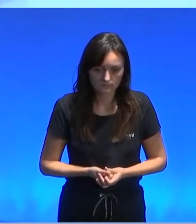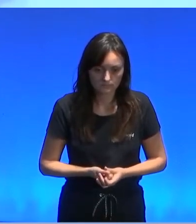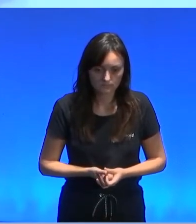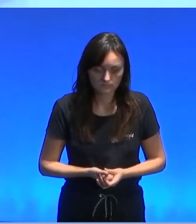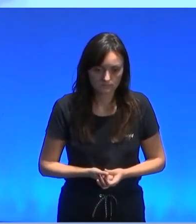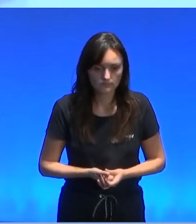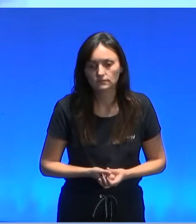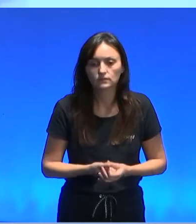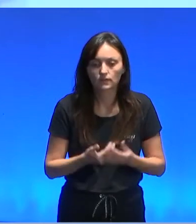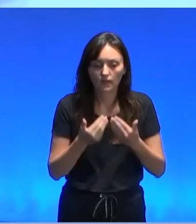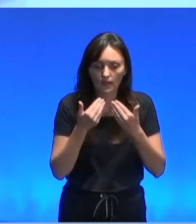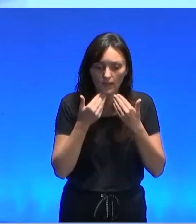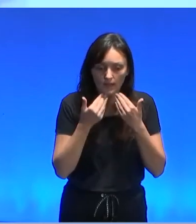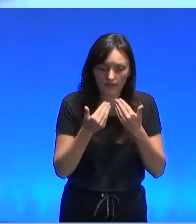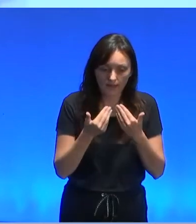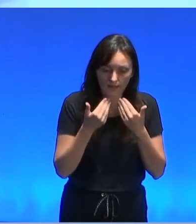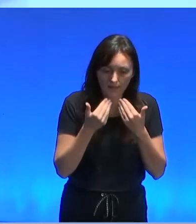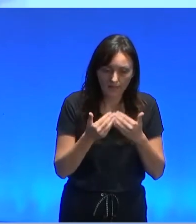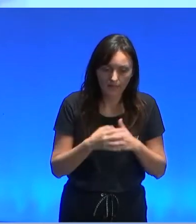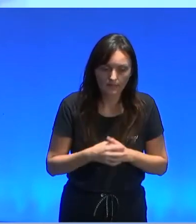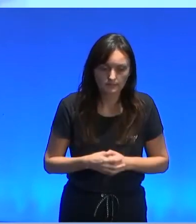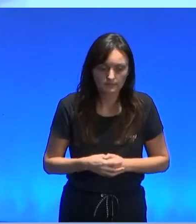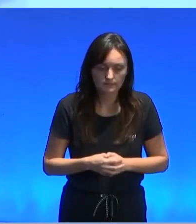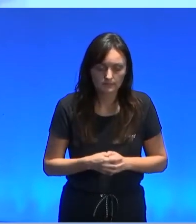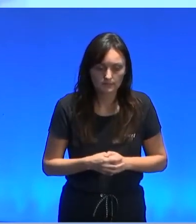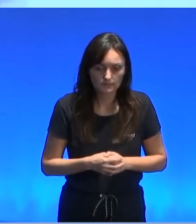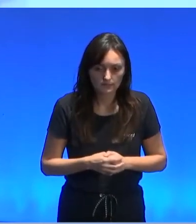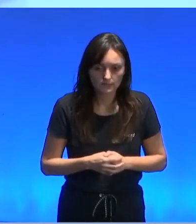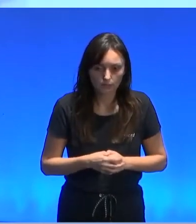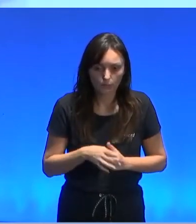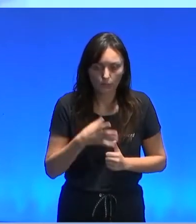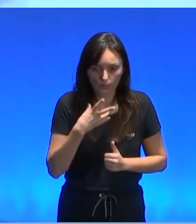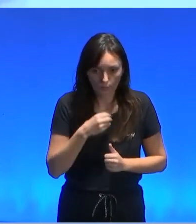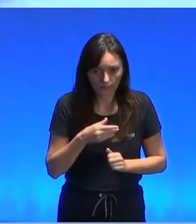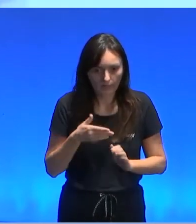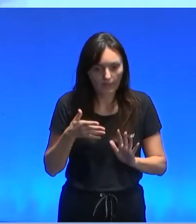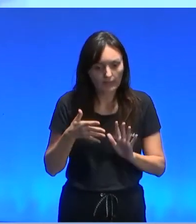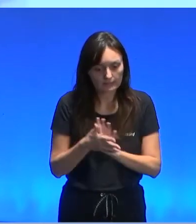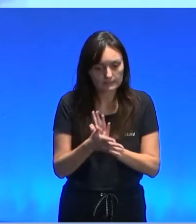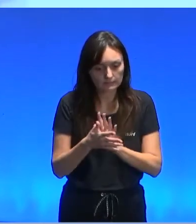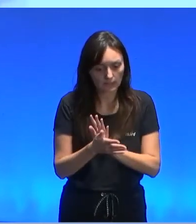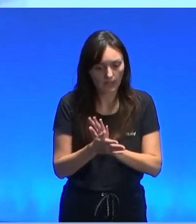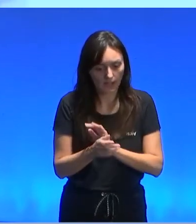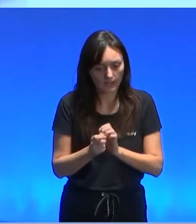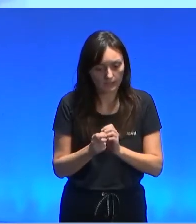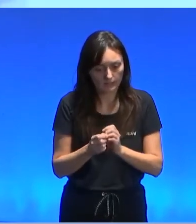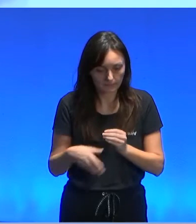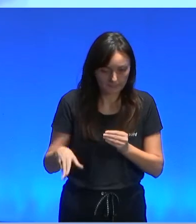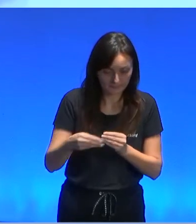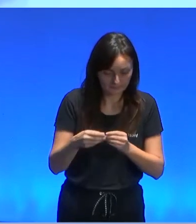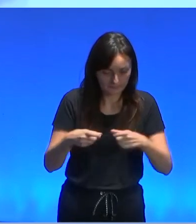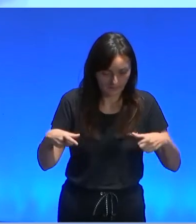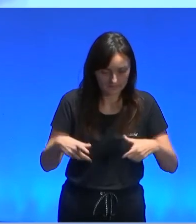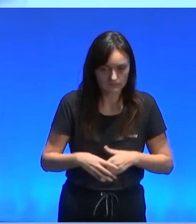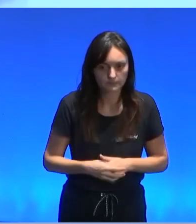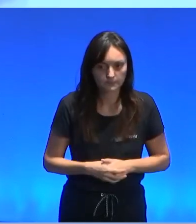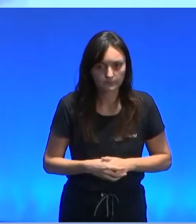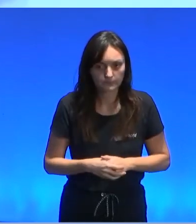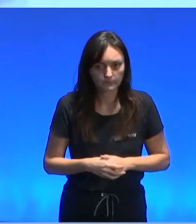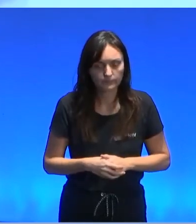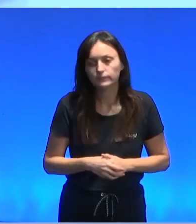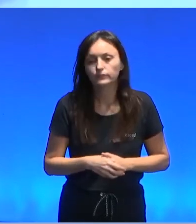Bueno, gracias. Gracias porque podemos seguir ampliando la... Bueno, estos